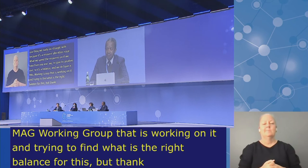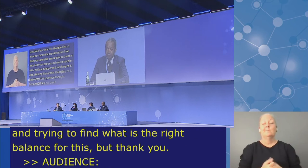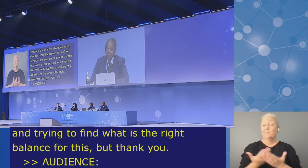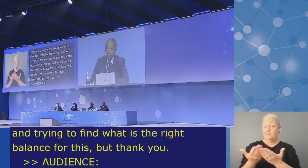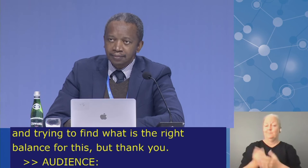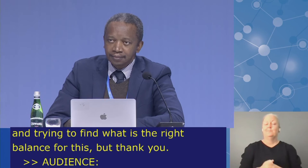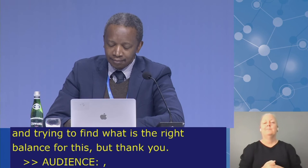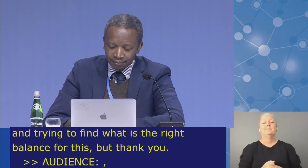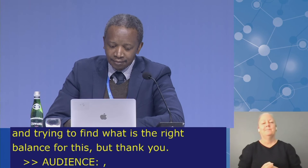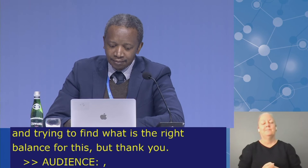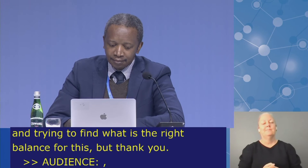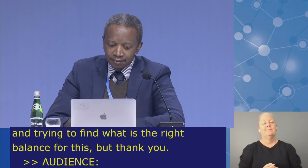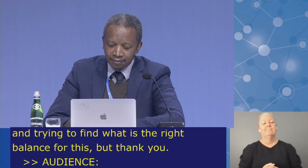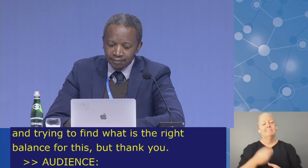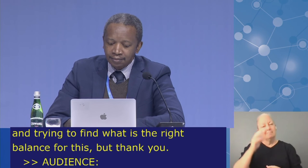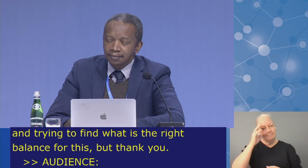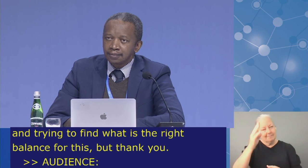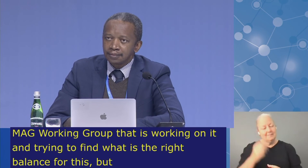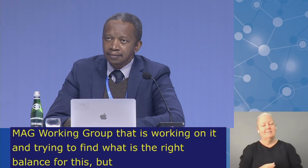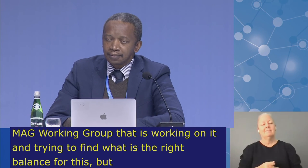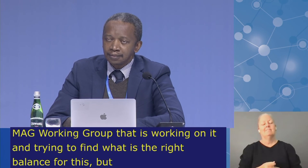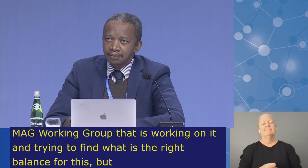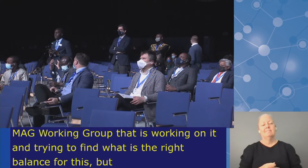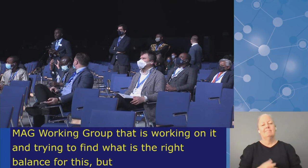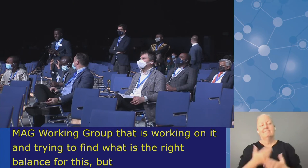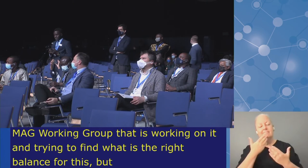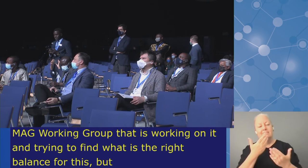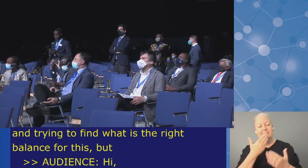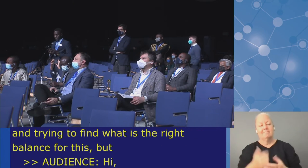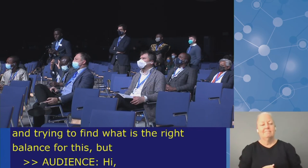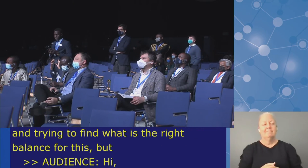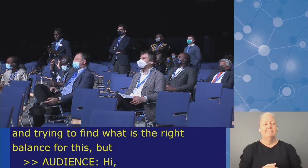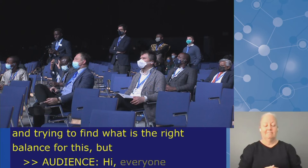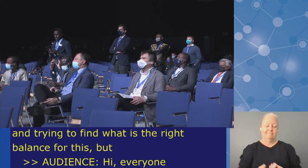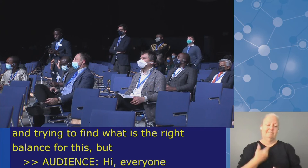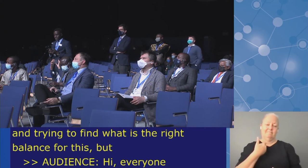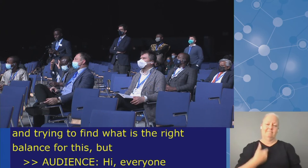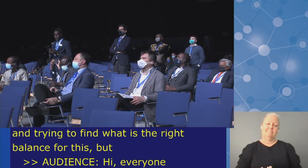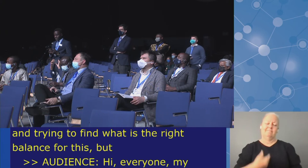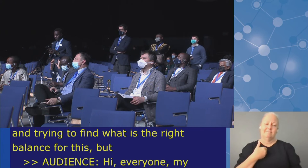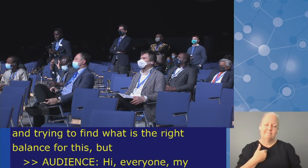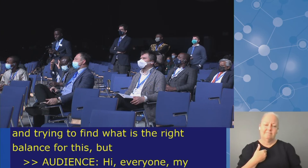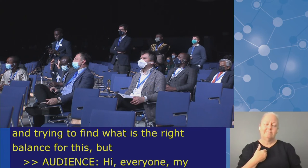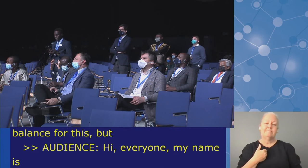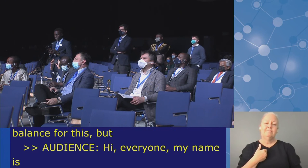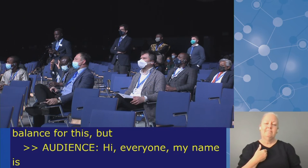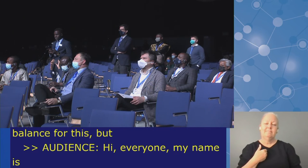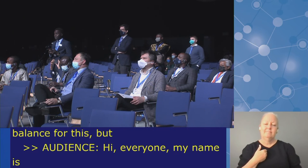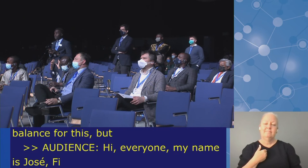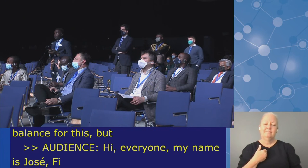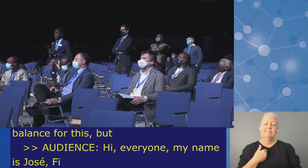de servicios. Intentamos siempre encontrar un equilibrio. Pero gracias por este